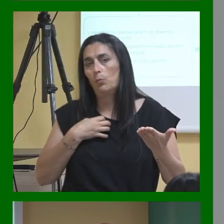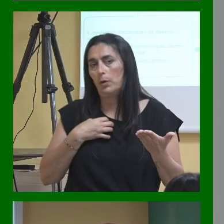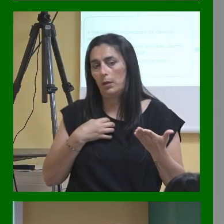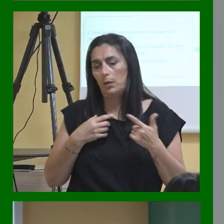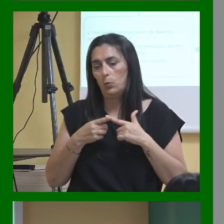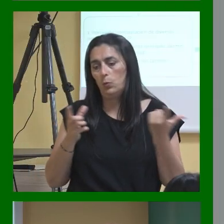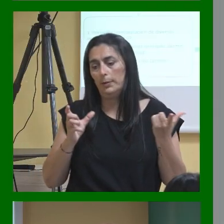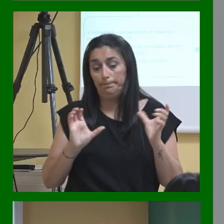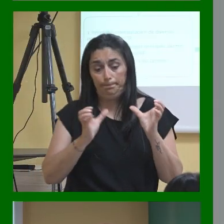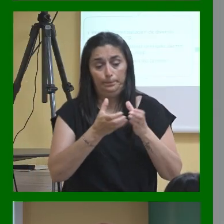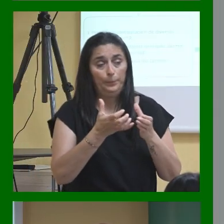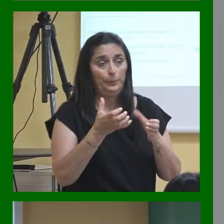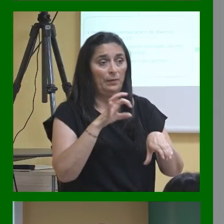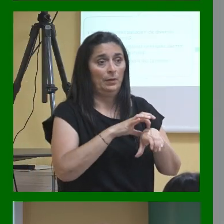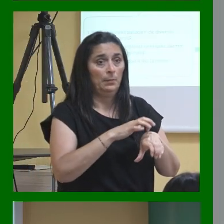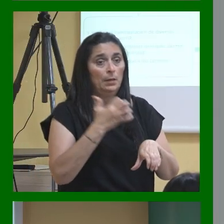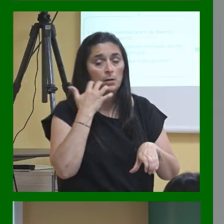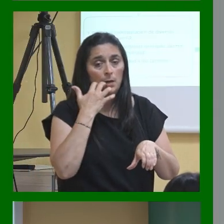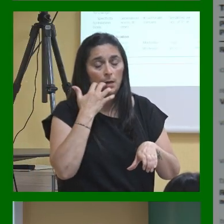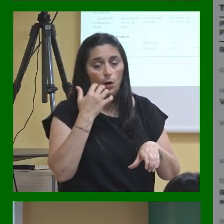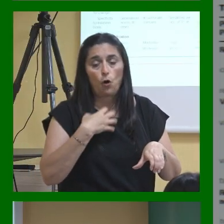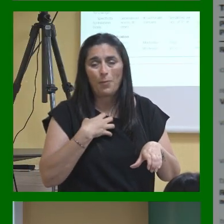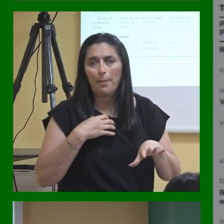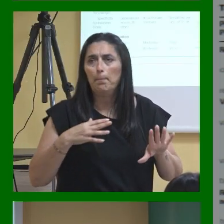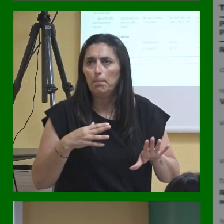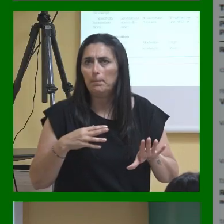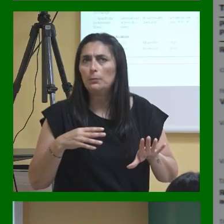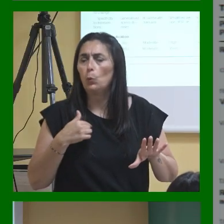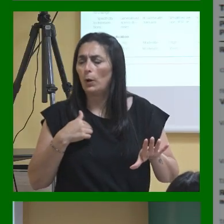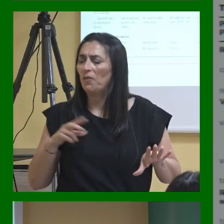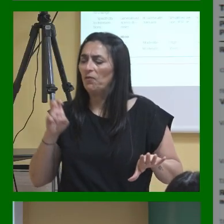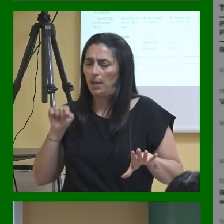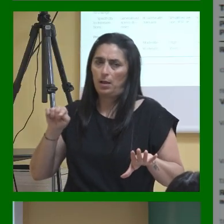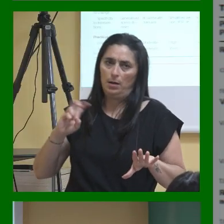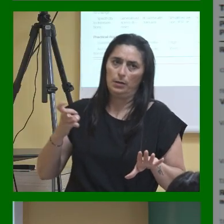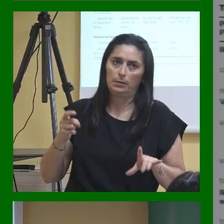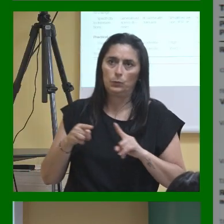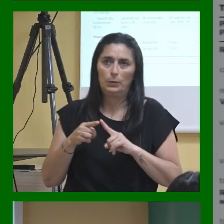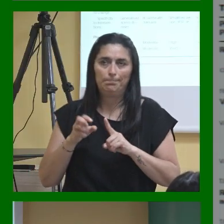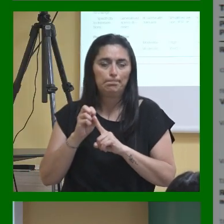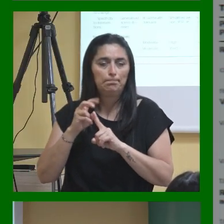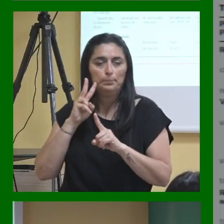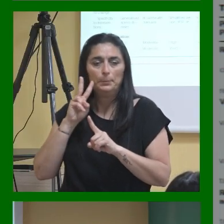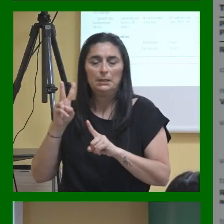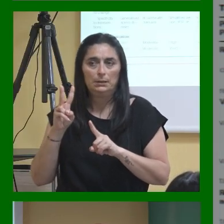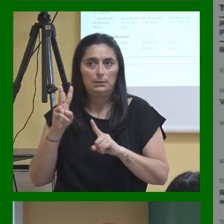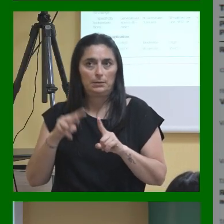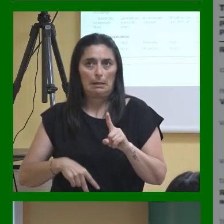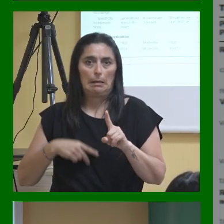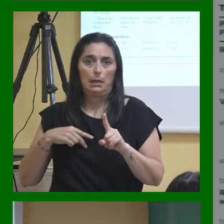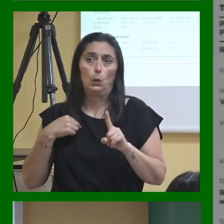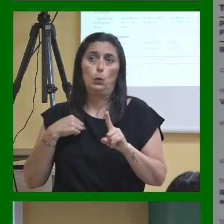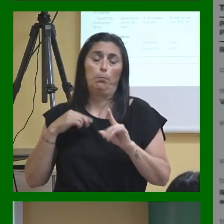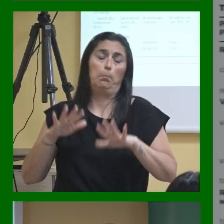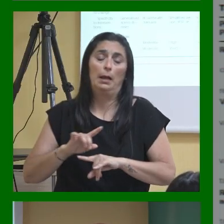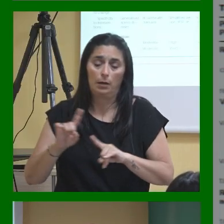grandes poblaciones de otra enfermedad rara, pero son muy útiles y son sensibles. Aquí veis un poco la panorámica, que quizás no voy a detenerme